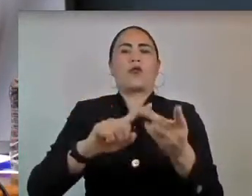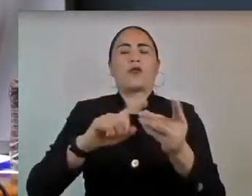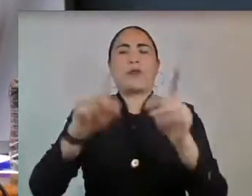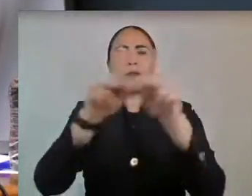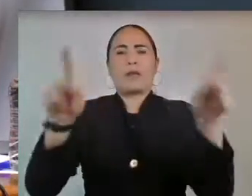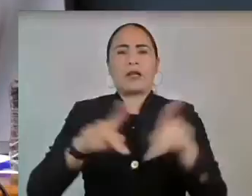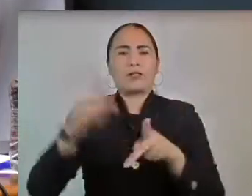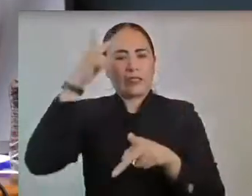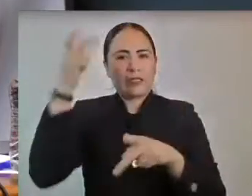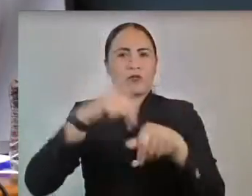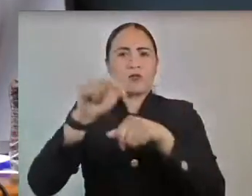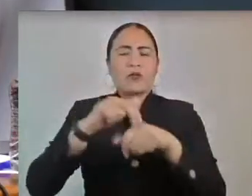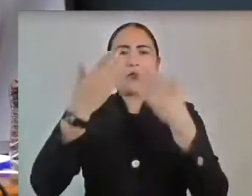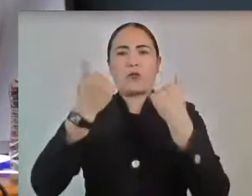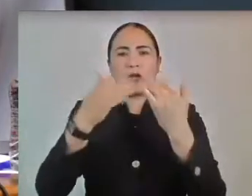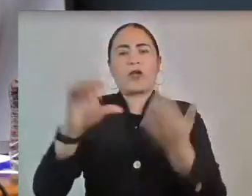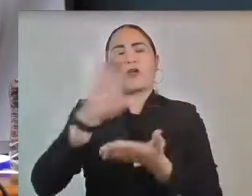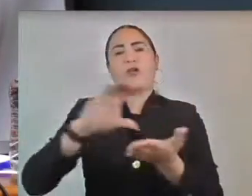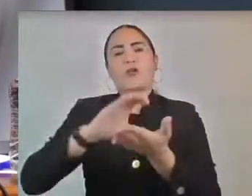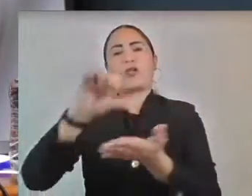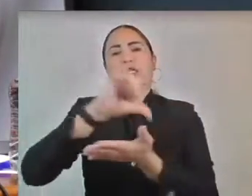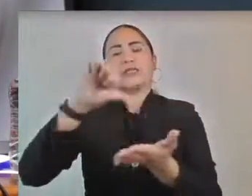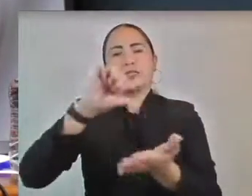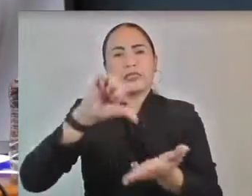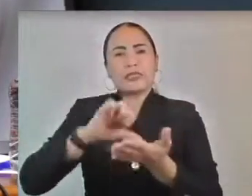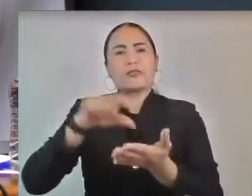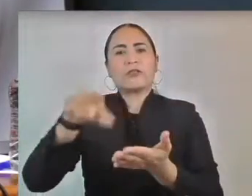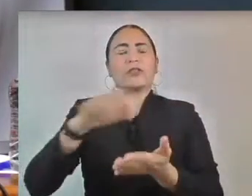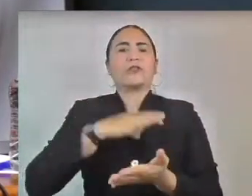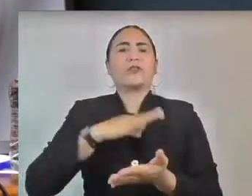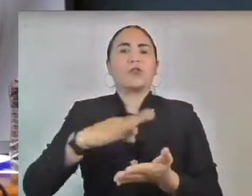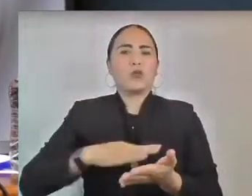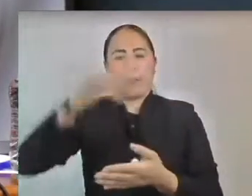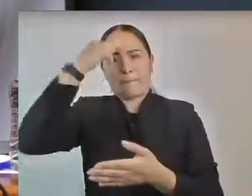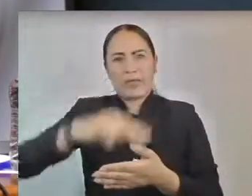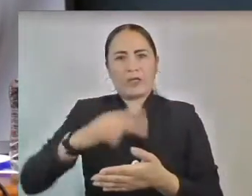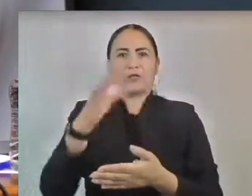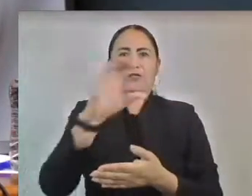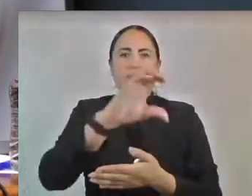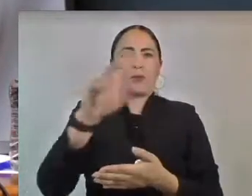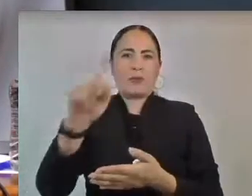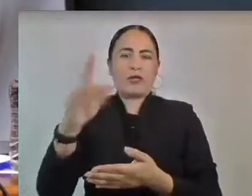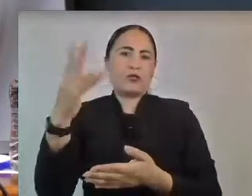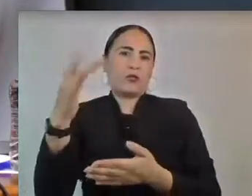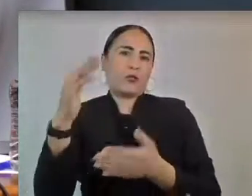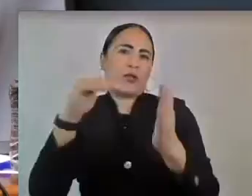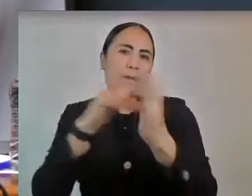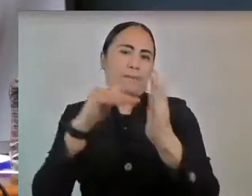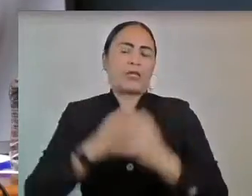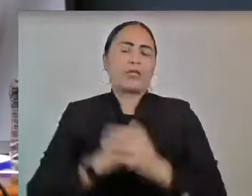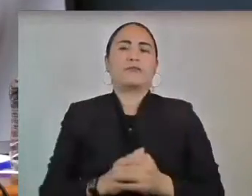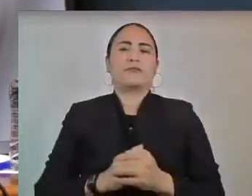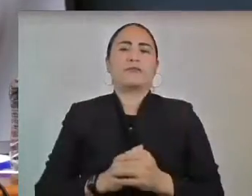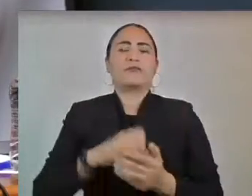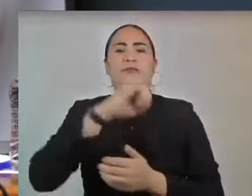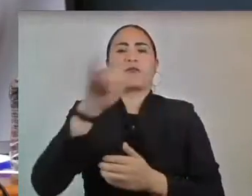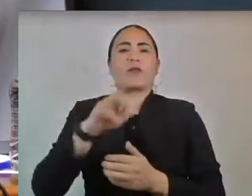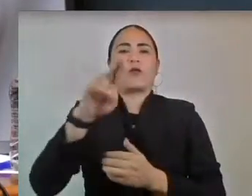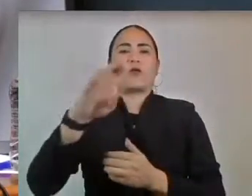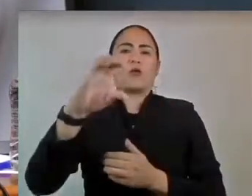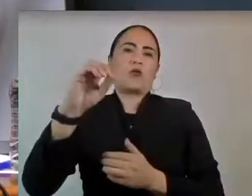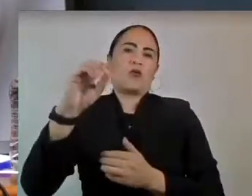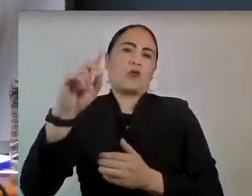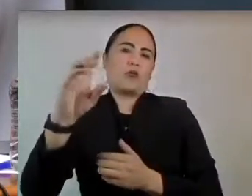Colonia Centro, Toluca, Estado de México, código postal 50,000. En su caso, la Junta de Coordinación Política determinará si